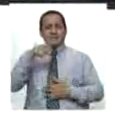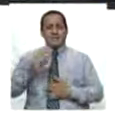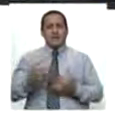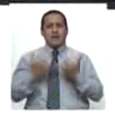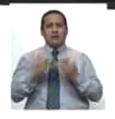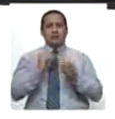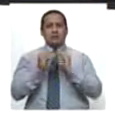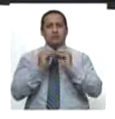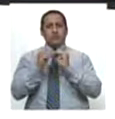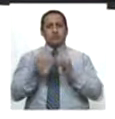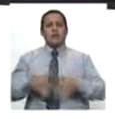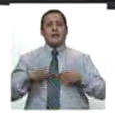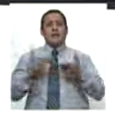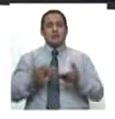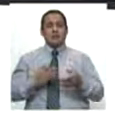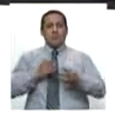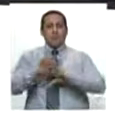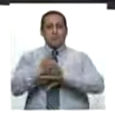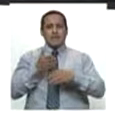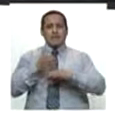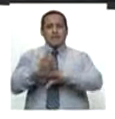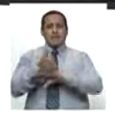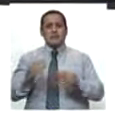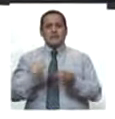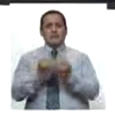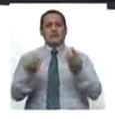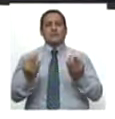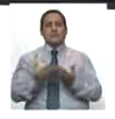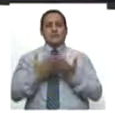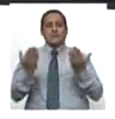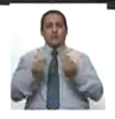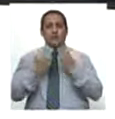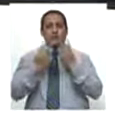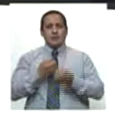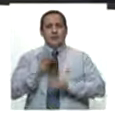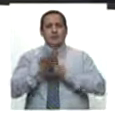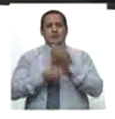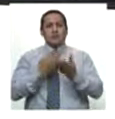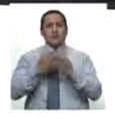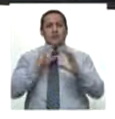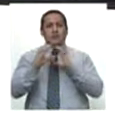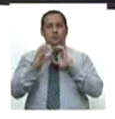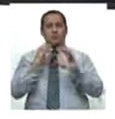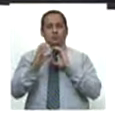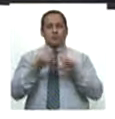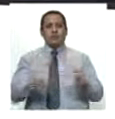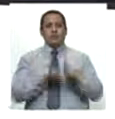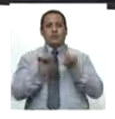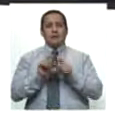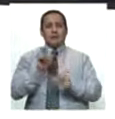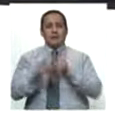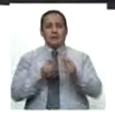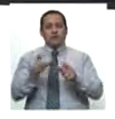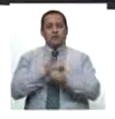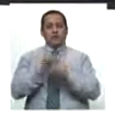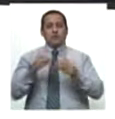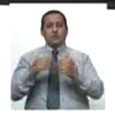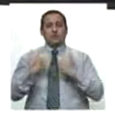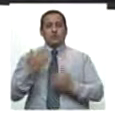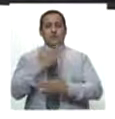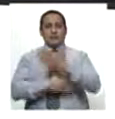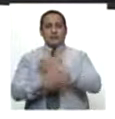requieren adaptar para que podamos acceder a todo el bagaje de información, de comunicación, que todas las personas que no